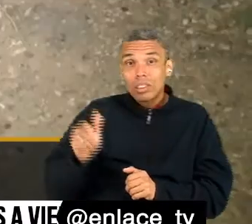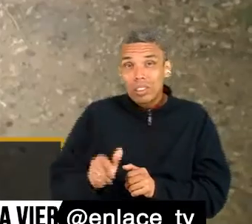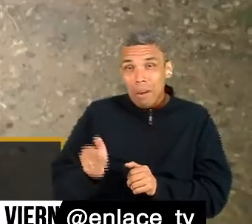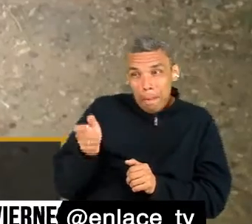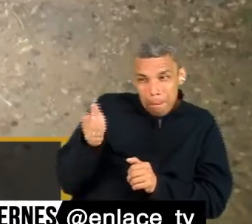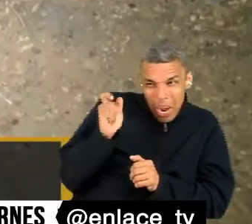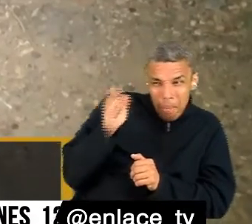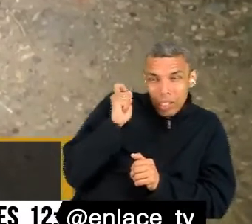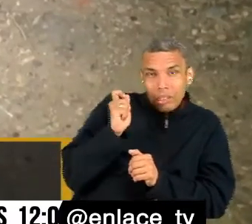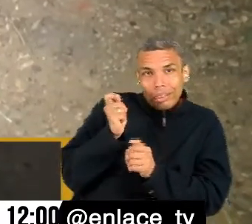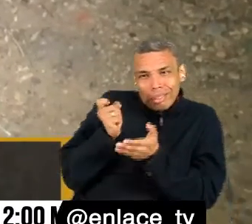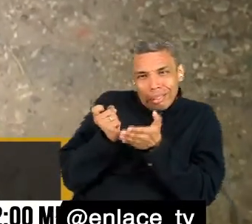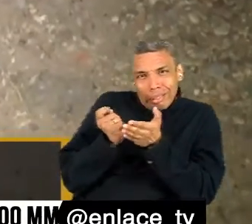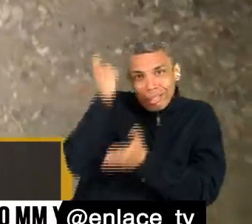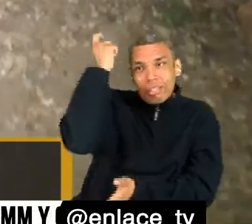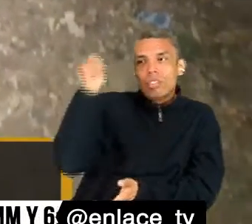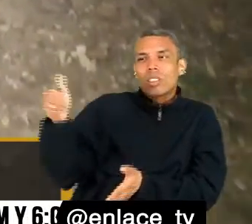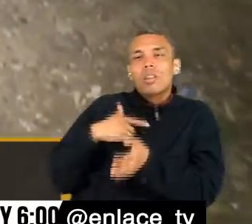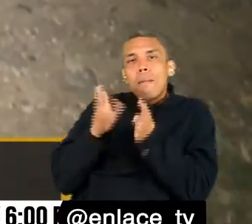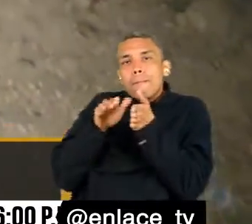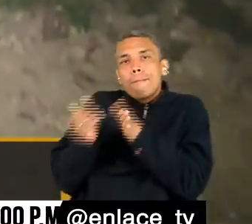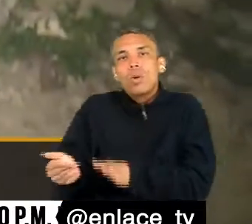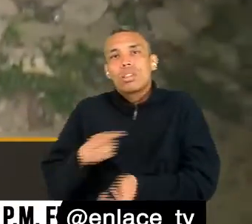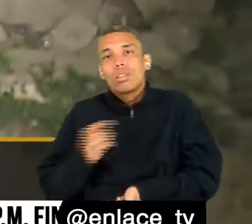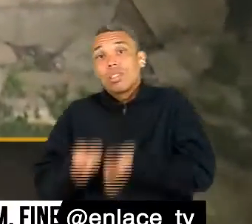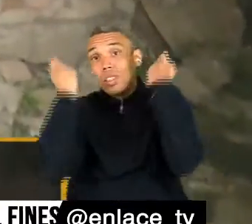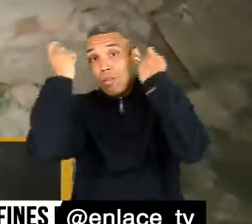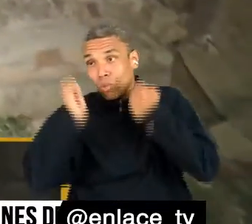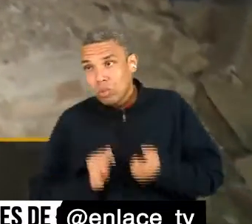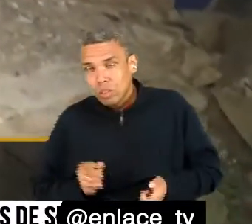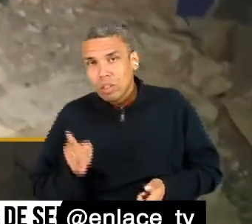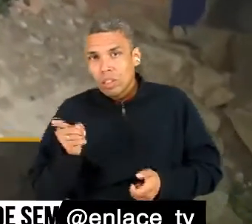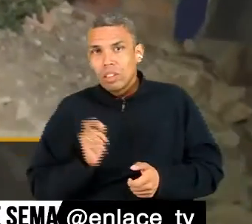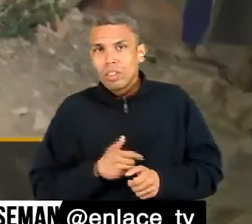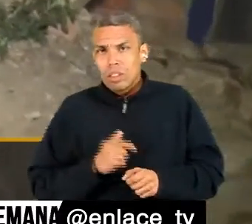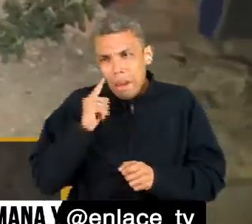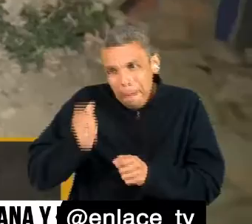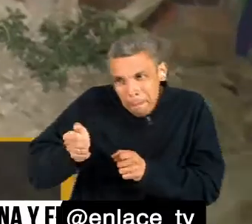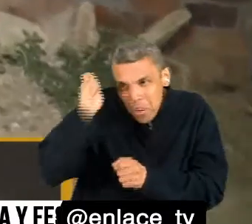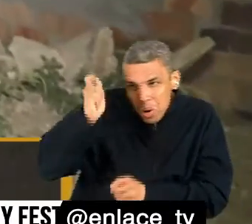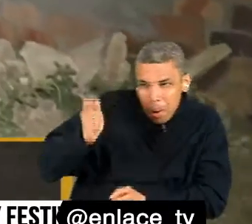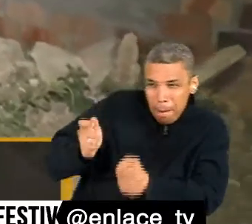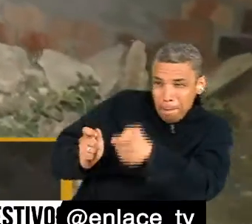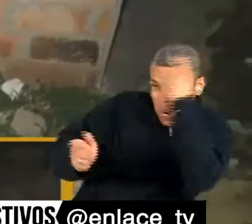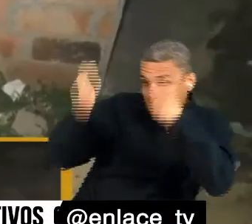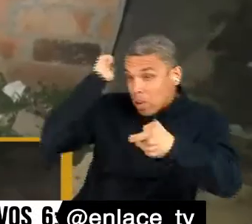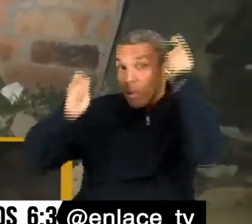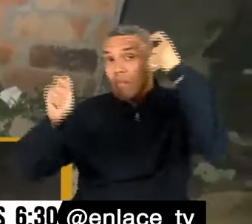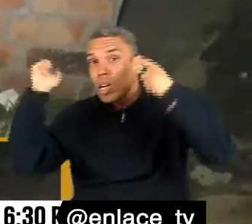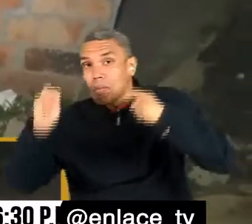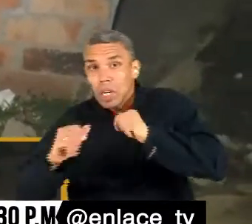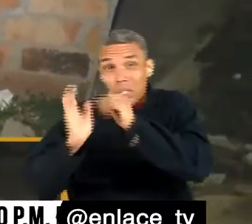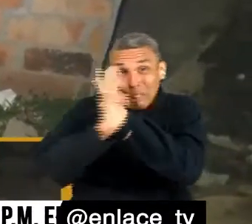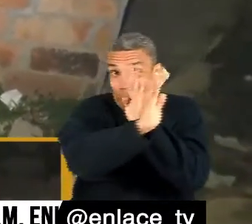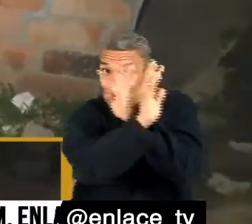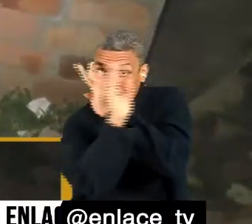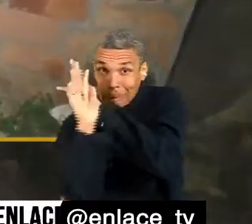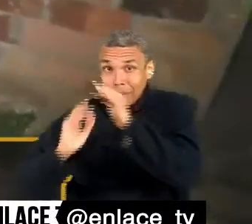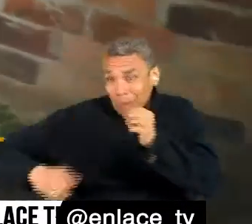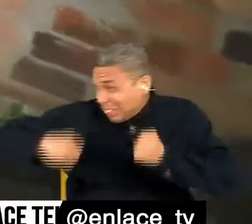ciudad. Las primeras versiones, que no son oficiales, indican que la víctima fue atacada a tiros en zona boscosa, donde, a pesar de las heridas,